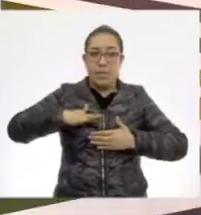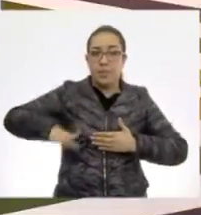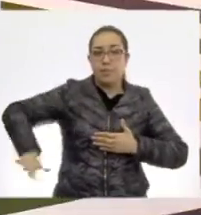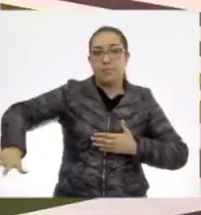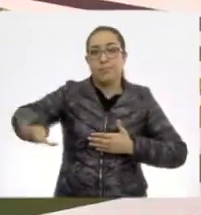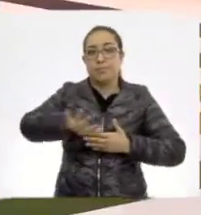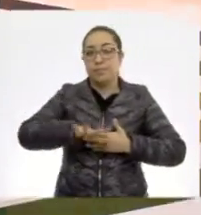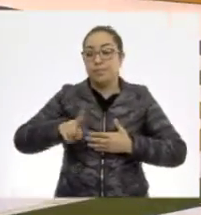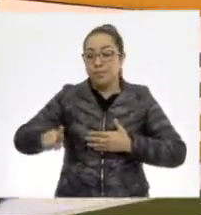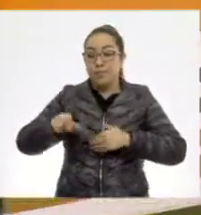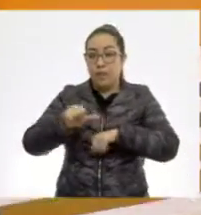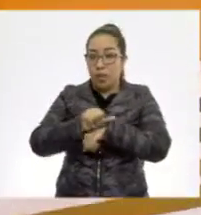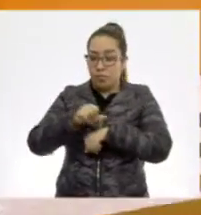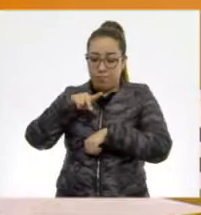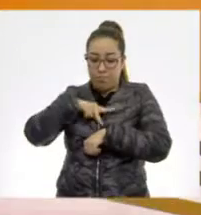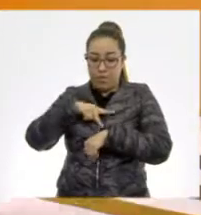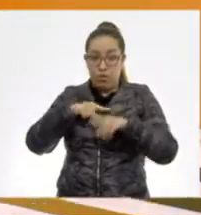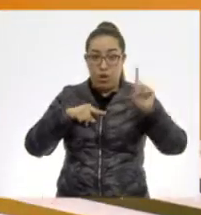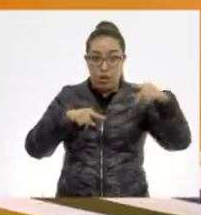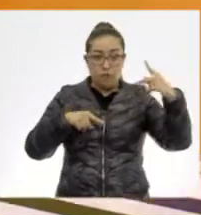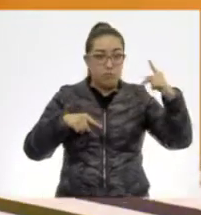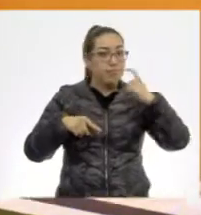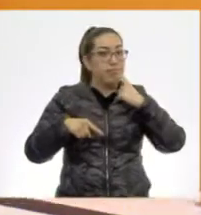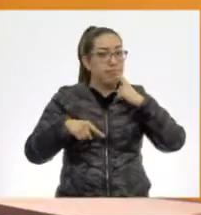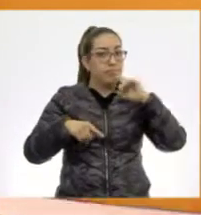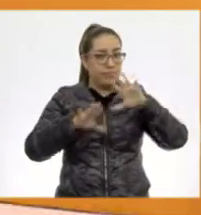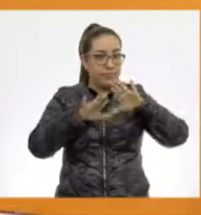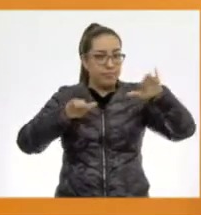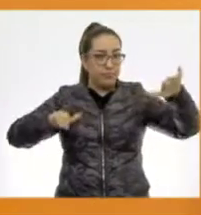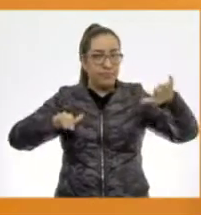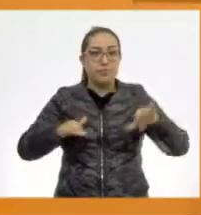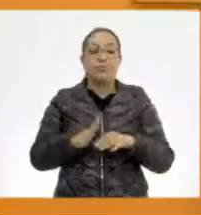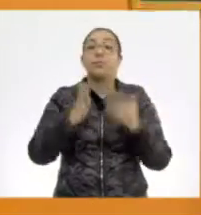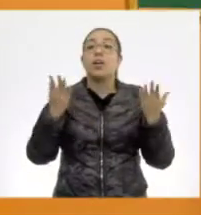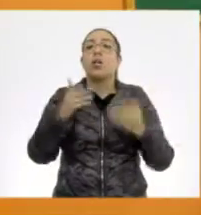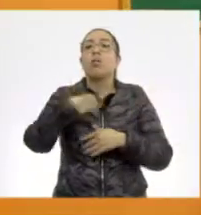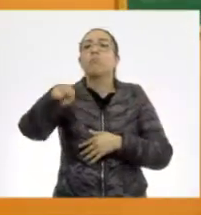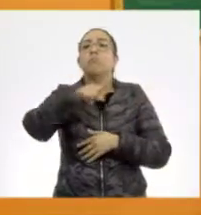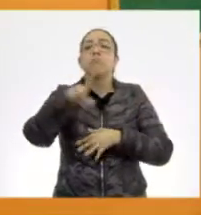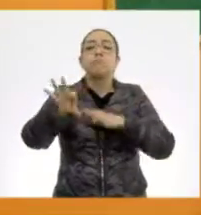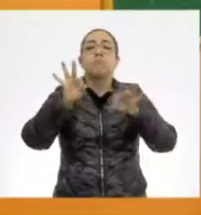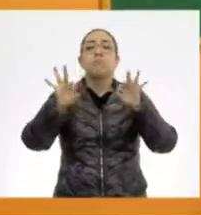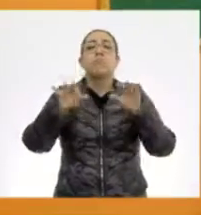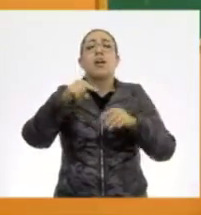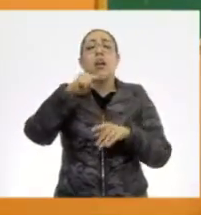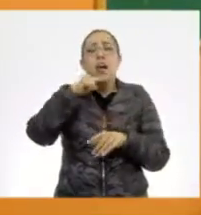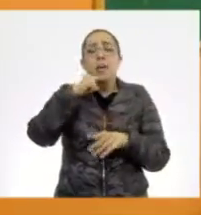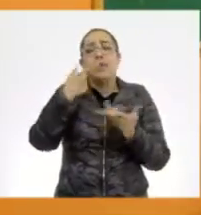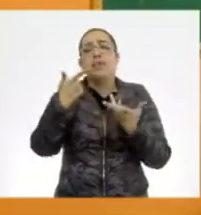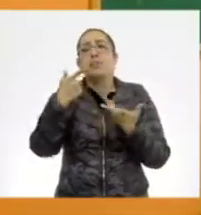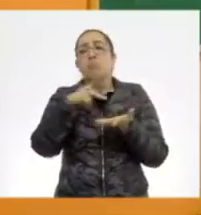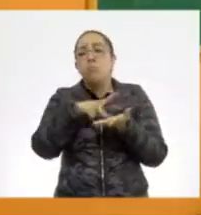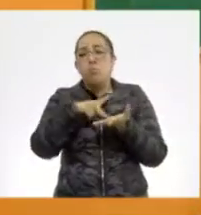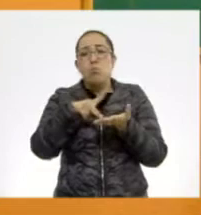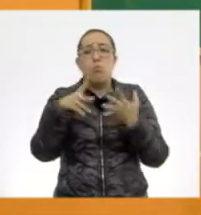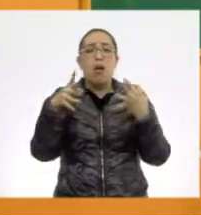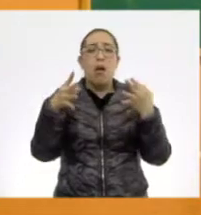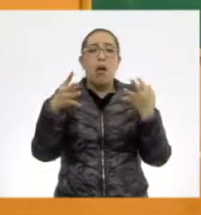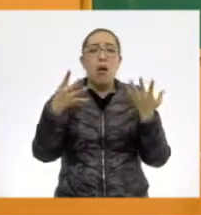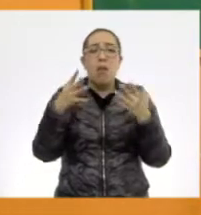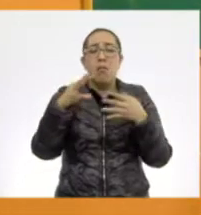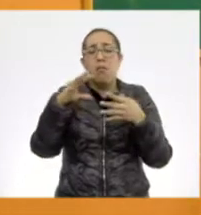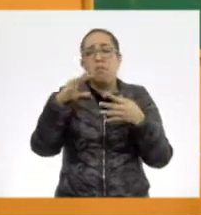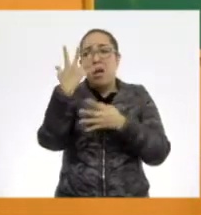me va a representar y la muñeca te va a representar. Y ahora tenemos que escoger, niñas y niños, podemos ocupar lápices, plumas, hojas secas de